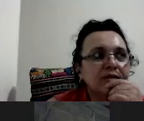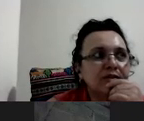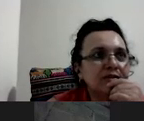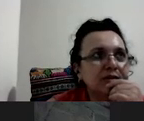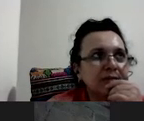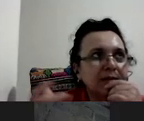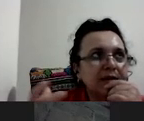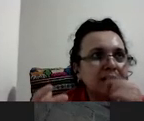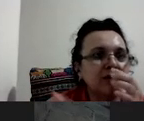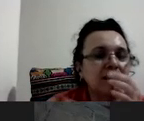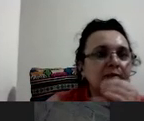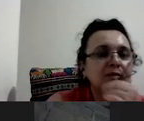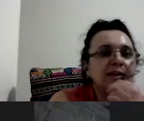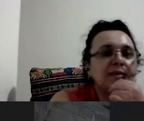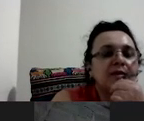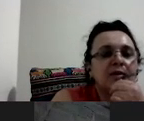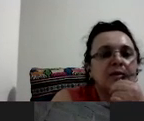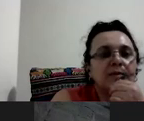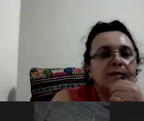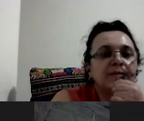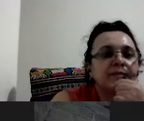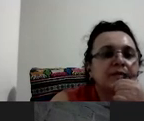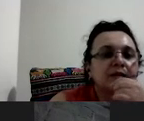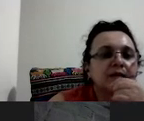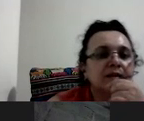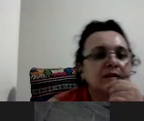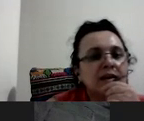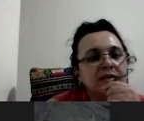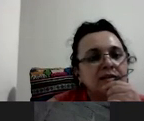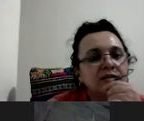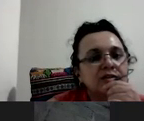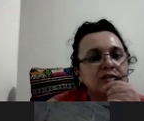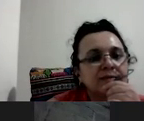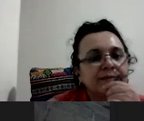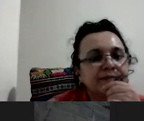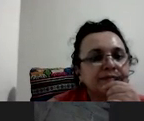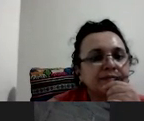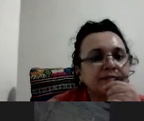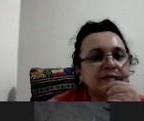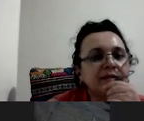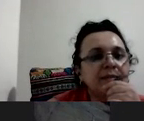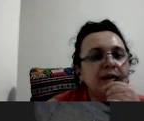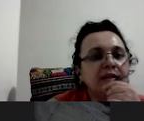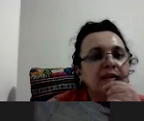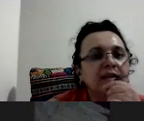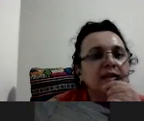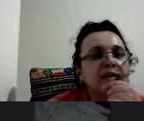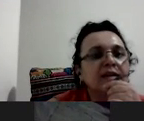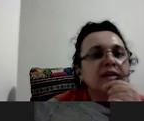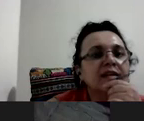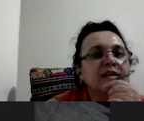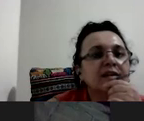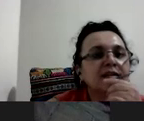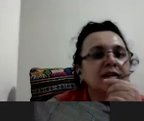lotion. Lotion normalmente es una como crema de cuerpo. Try this lotion. Try this